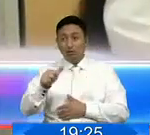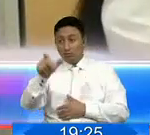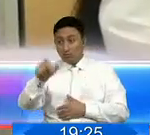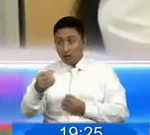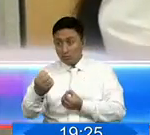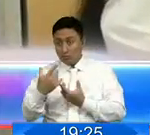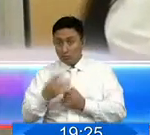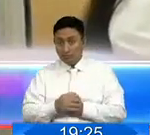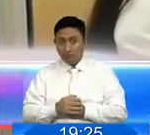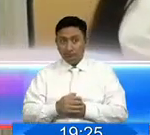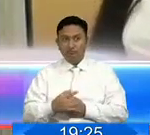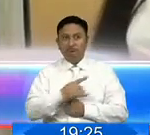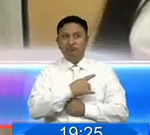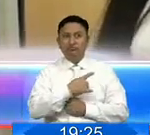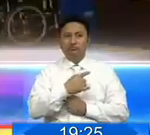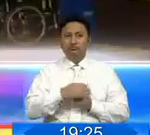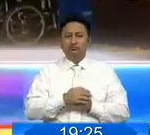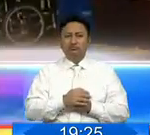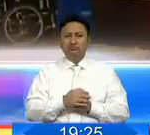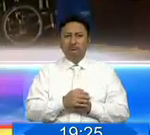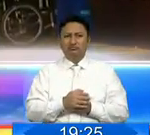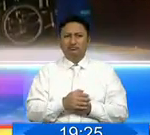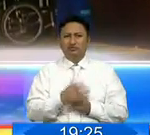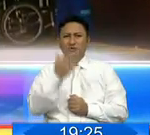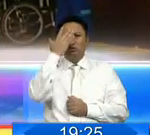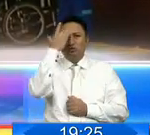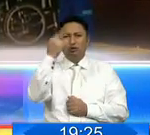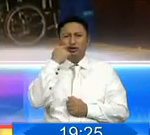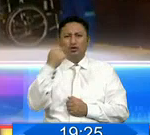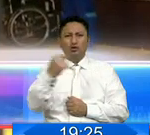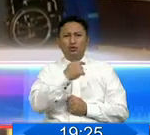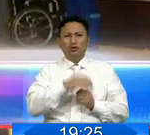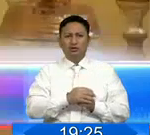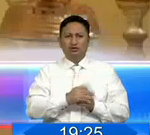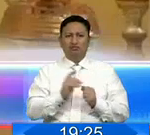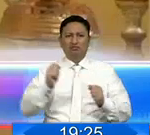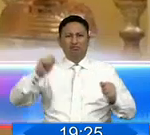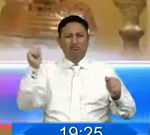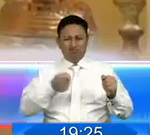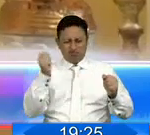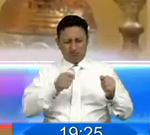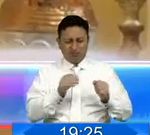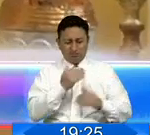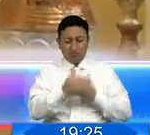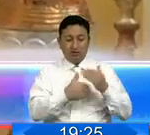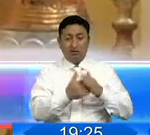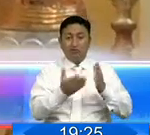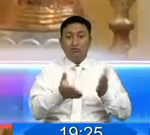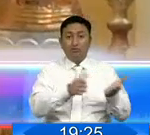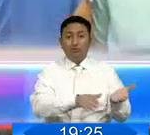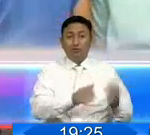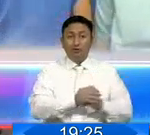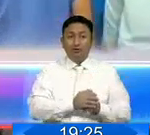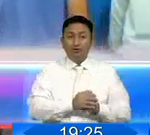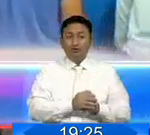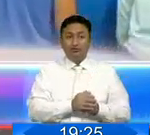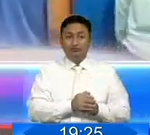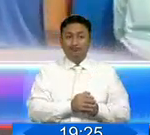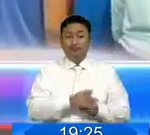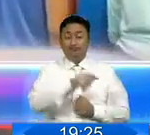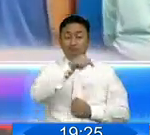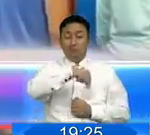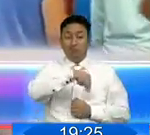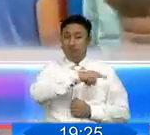Nadie lograba entender lo que habría empujado al sujeto a infligir una paliza que derivó en una muerte que aquí la